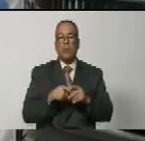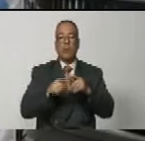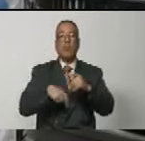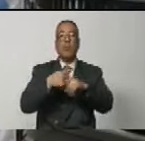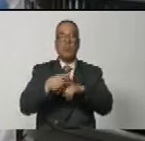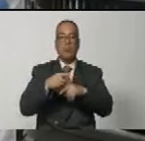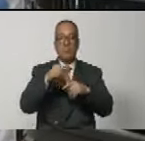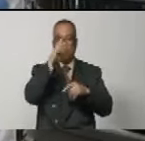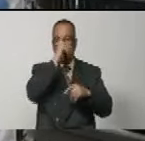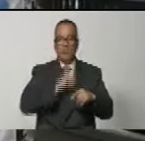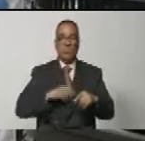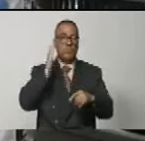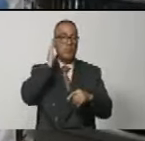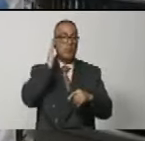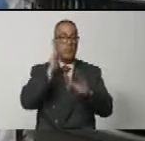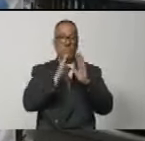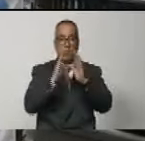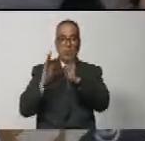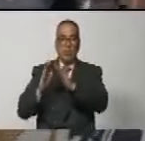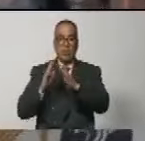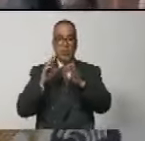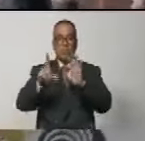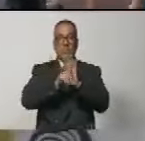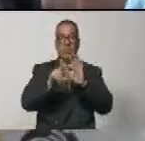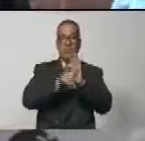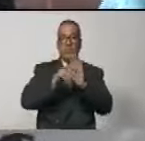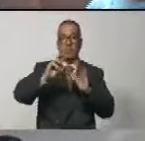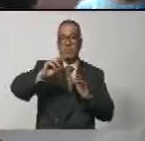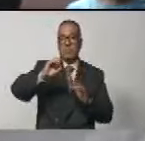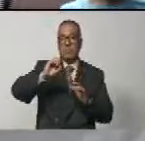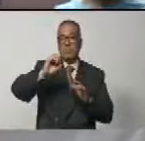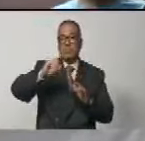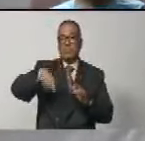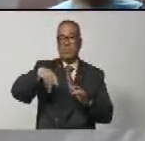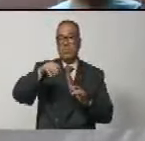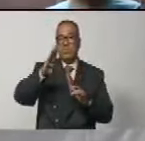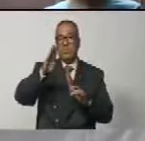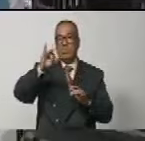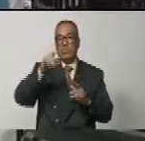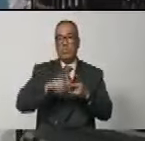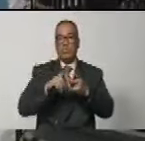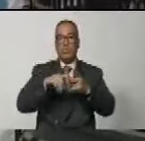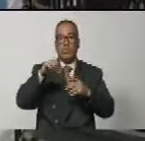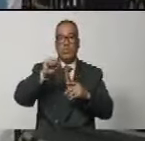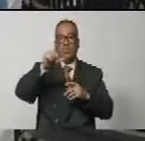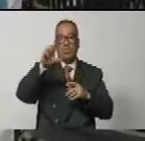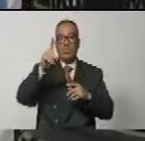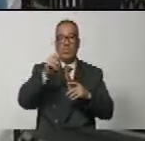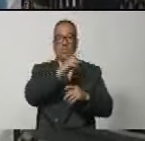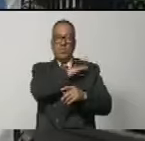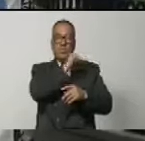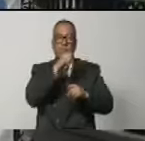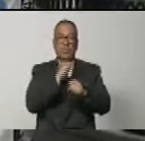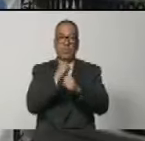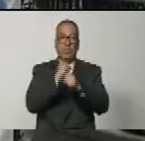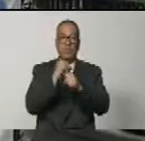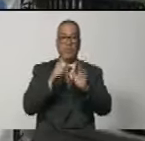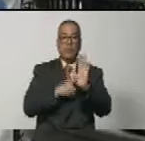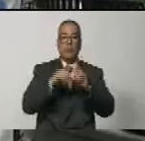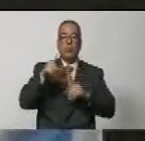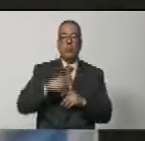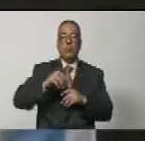portador de una discapacidad auditiva, coordinador de asesoría legal de CONAPDIS. Aurelix Salcedo, gerente social y laboral de